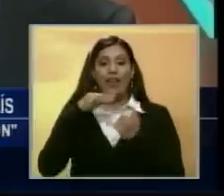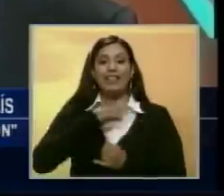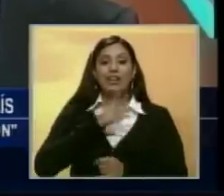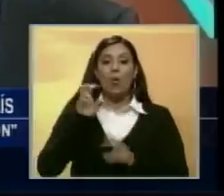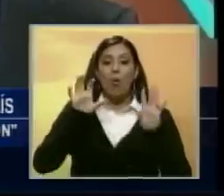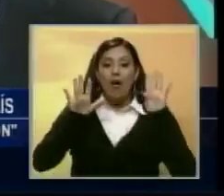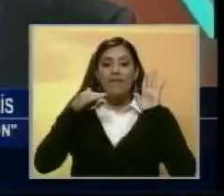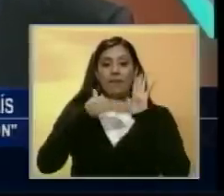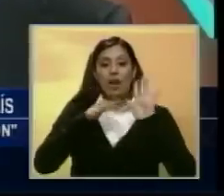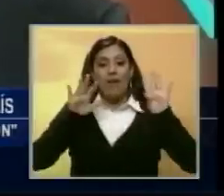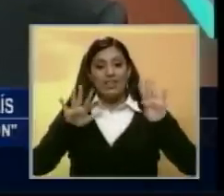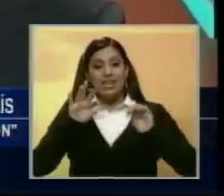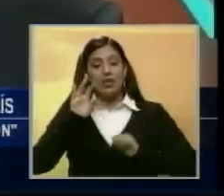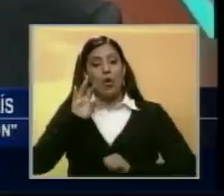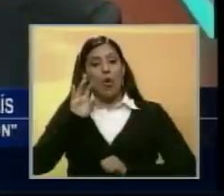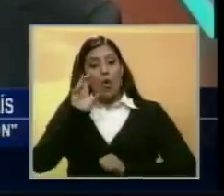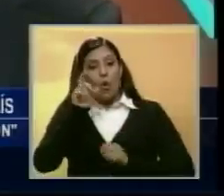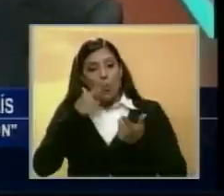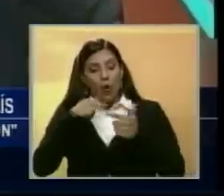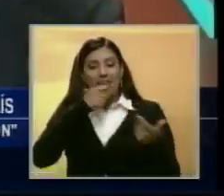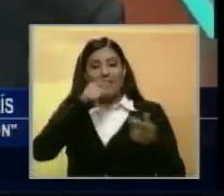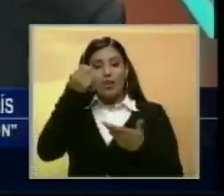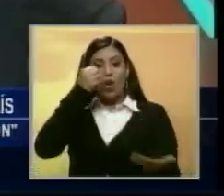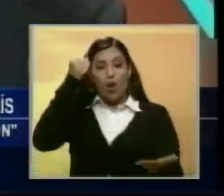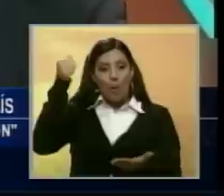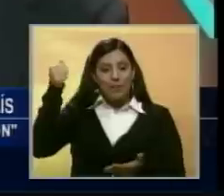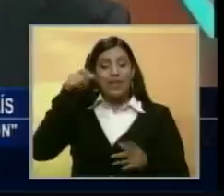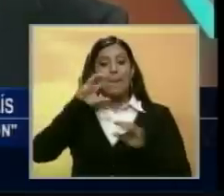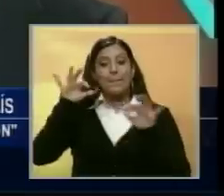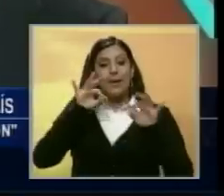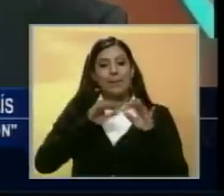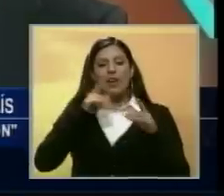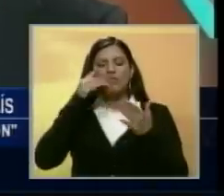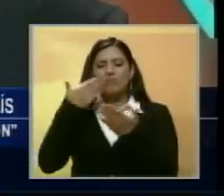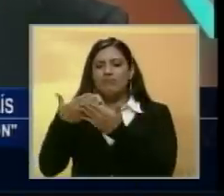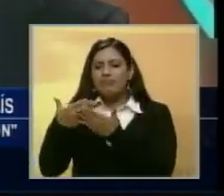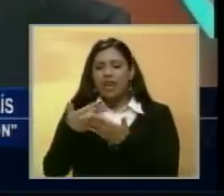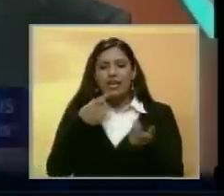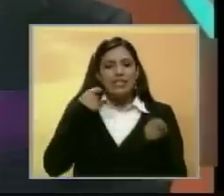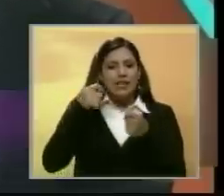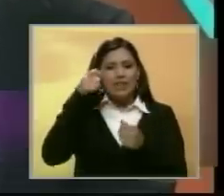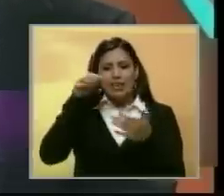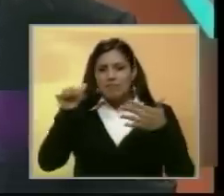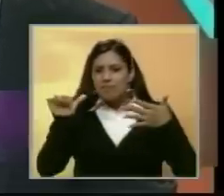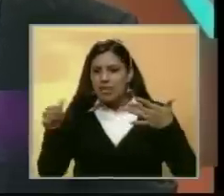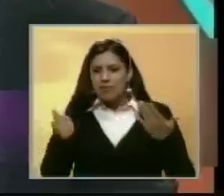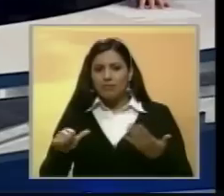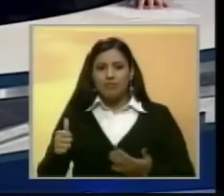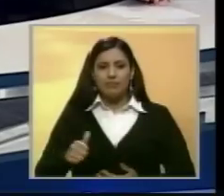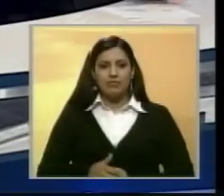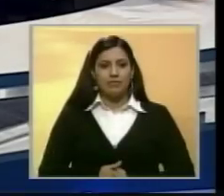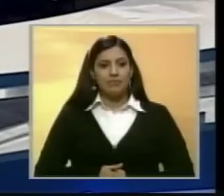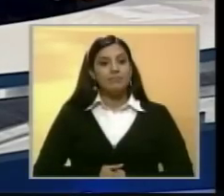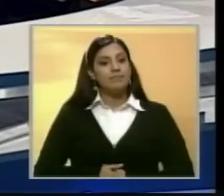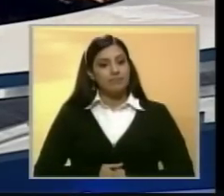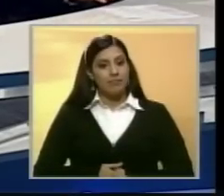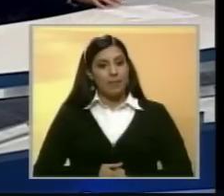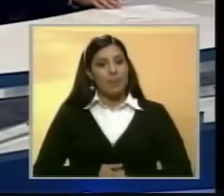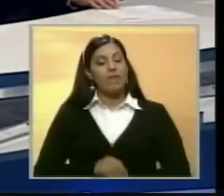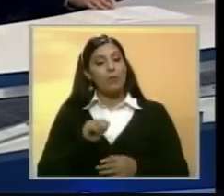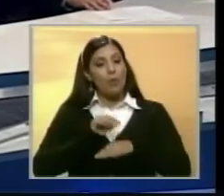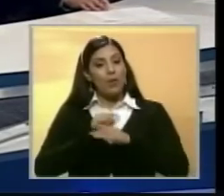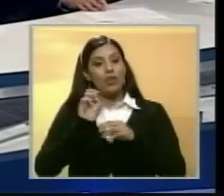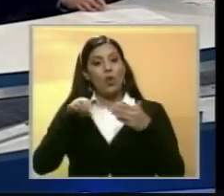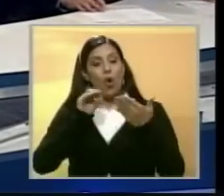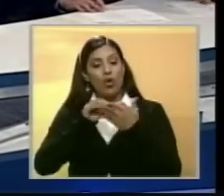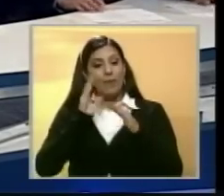existen 9.900 CLAP en todo el país y se tiene previsto realizar una gira para supervisar su funcionamiento. Amigos, es